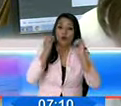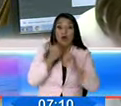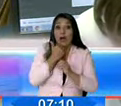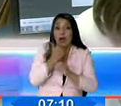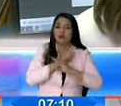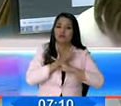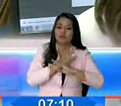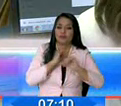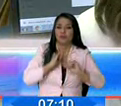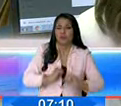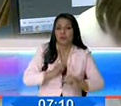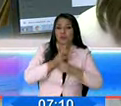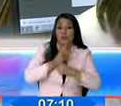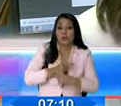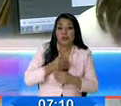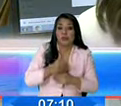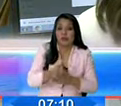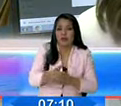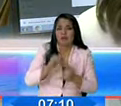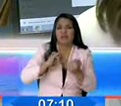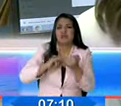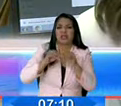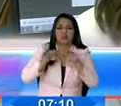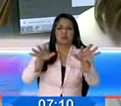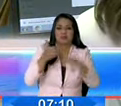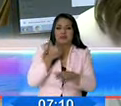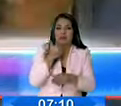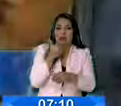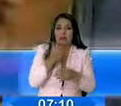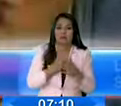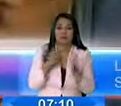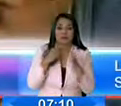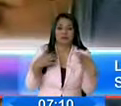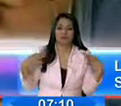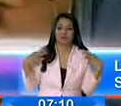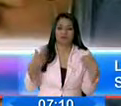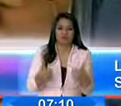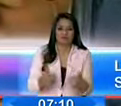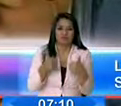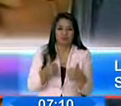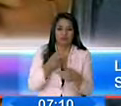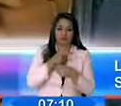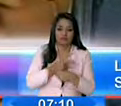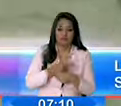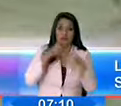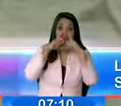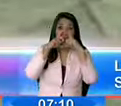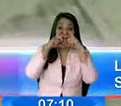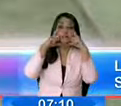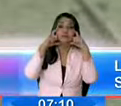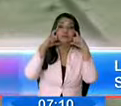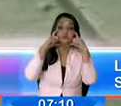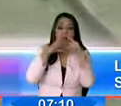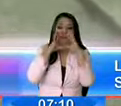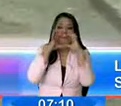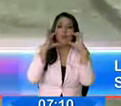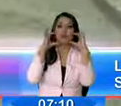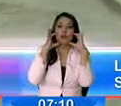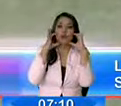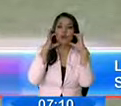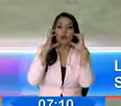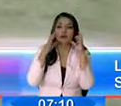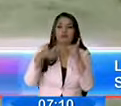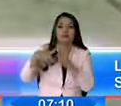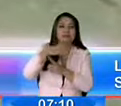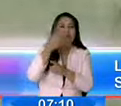enfermedad viral. A ello le añade una correcta vestimenta, siempre protegiendo nariz y boca, sobre todo cuando se sale de un